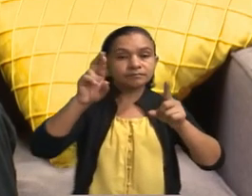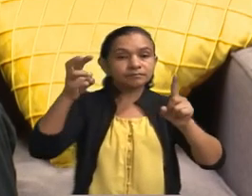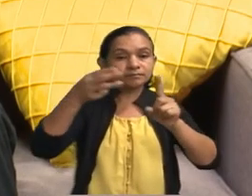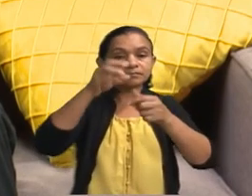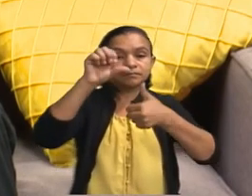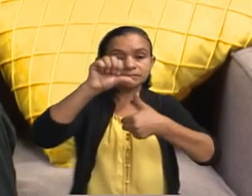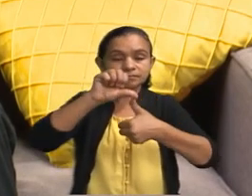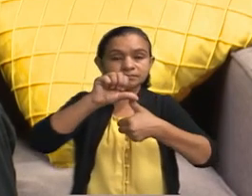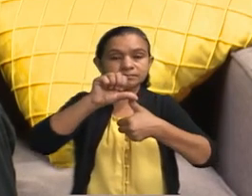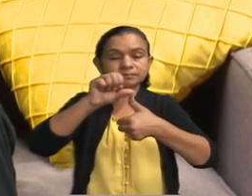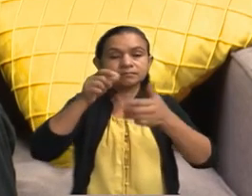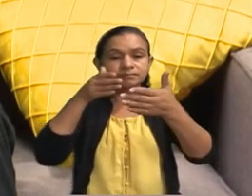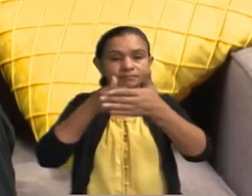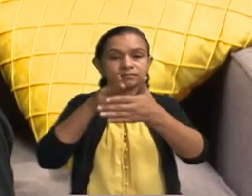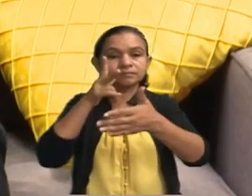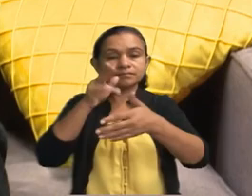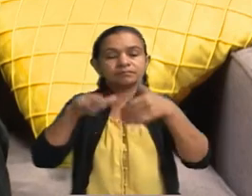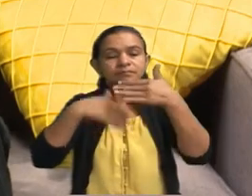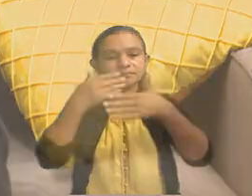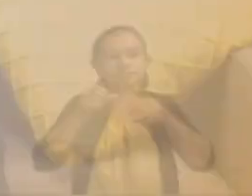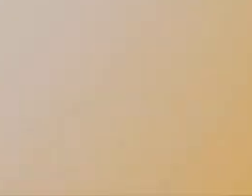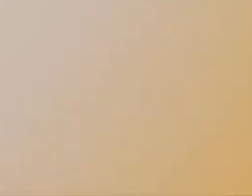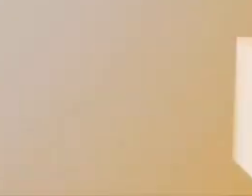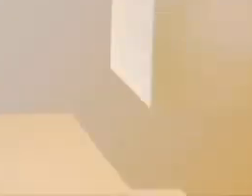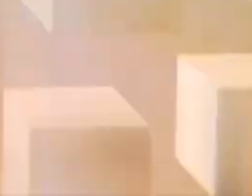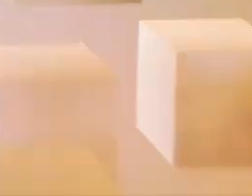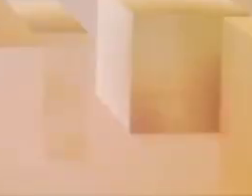tsunami. Tenemos que hacer una pausa, pero ya volvemos.